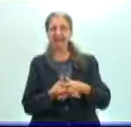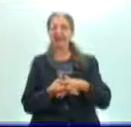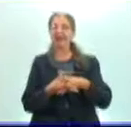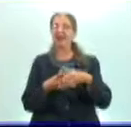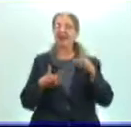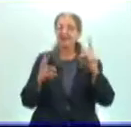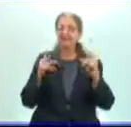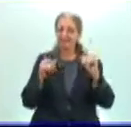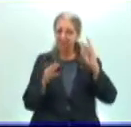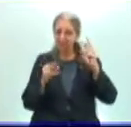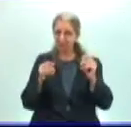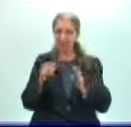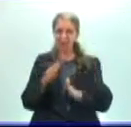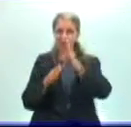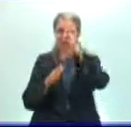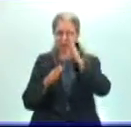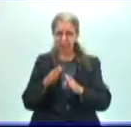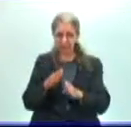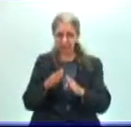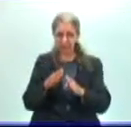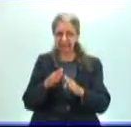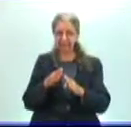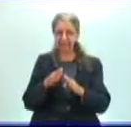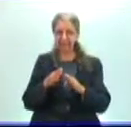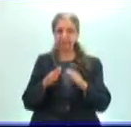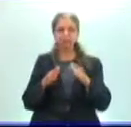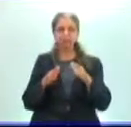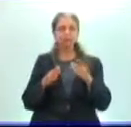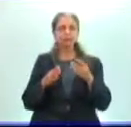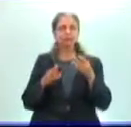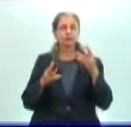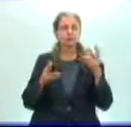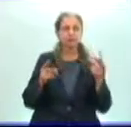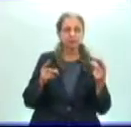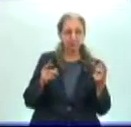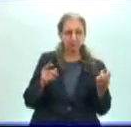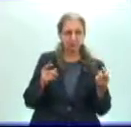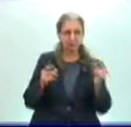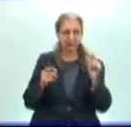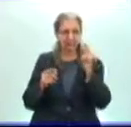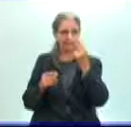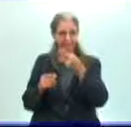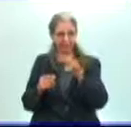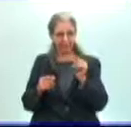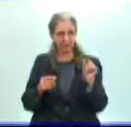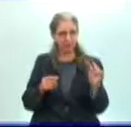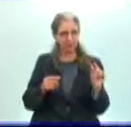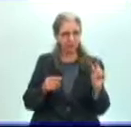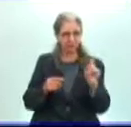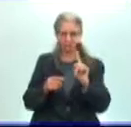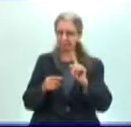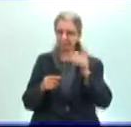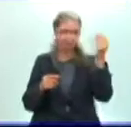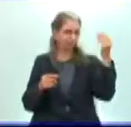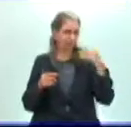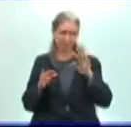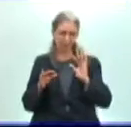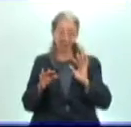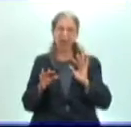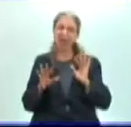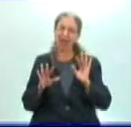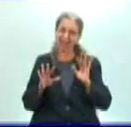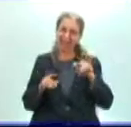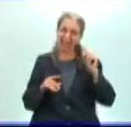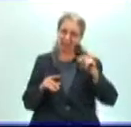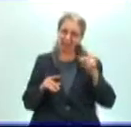de la altura con los valores conocidos de P y Q? No, ¿verdad? Pues